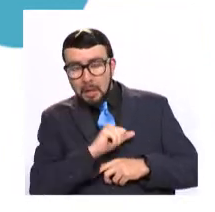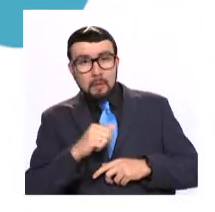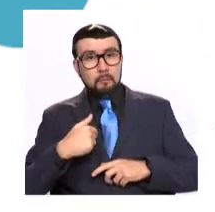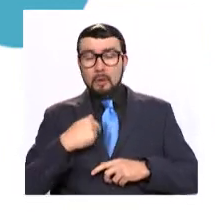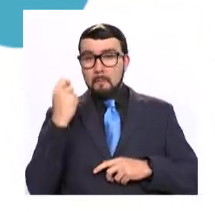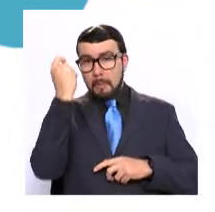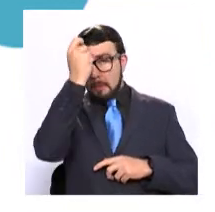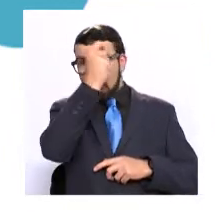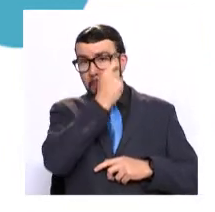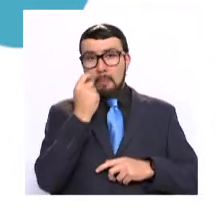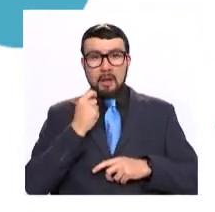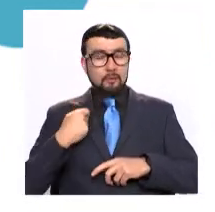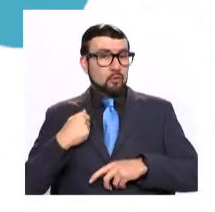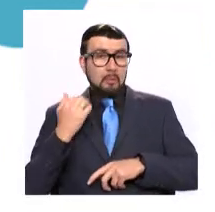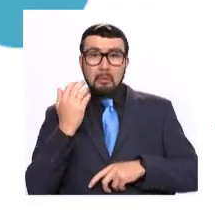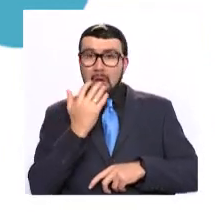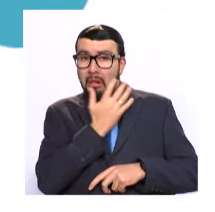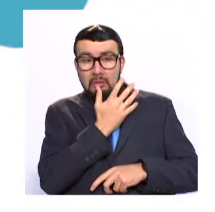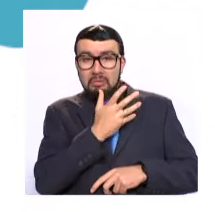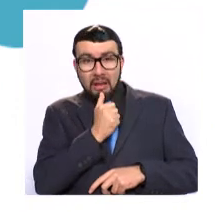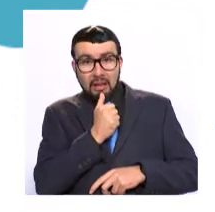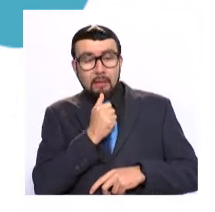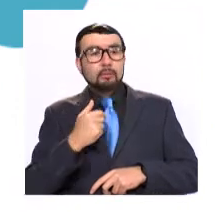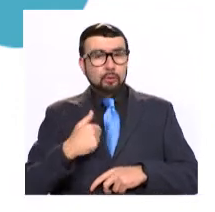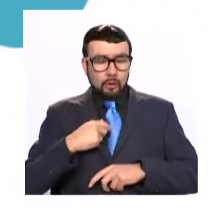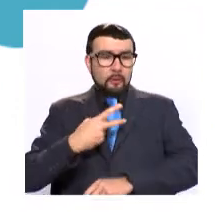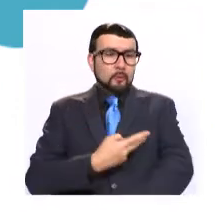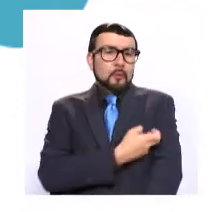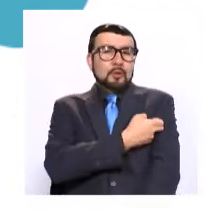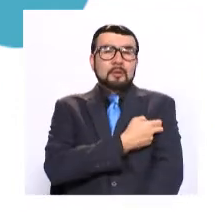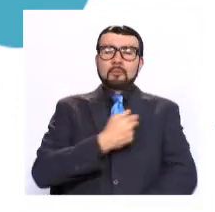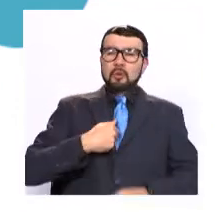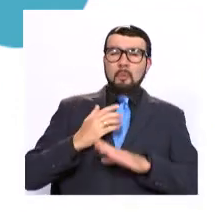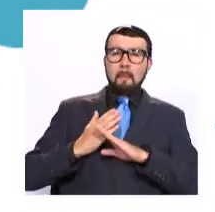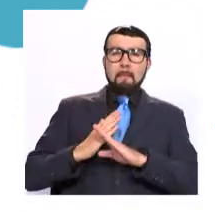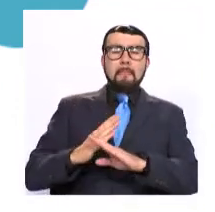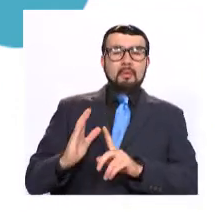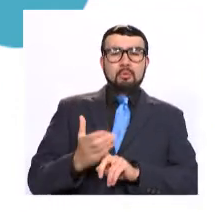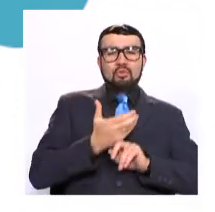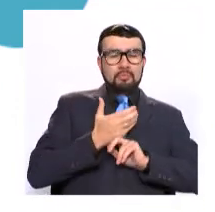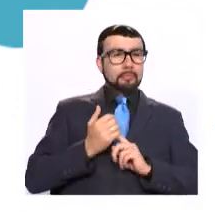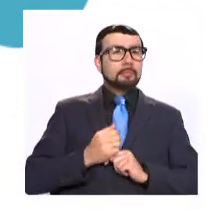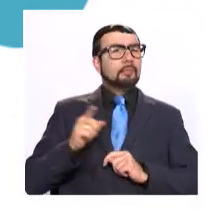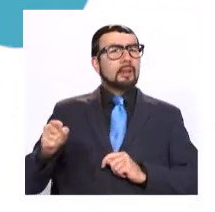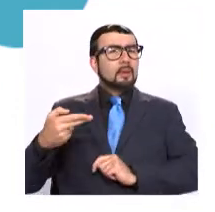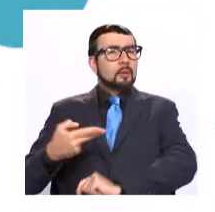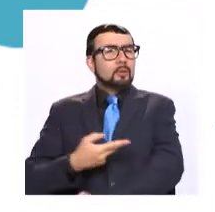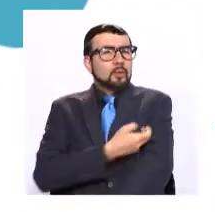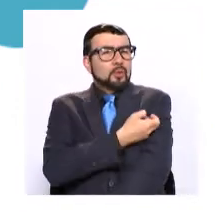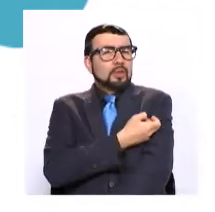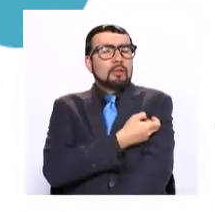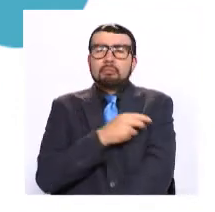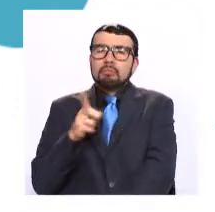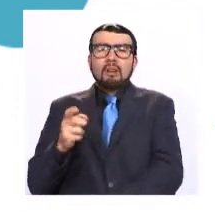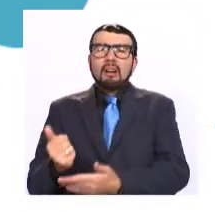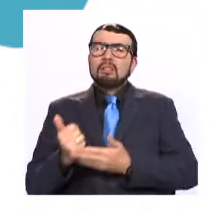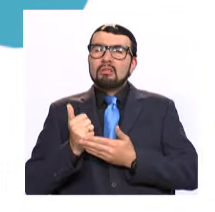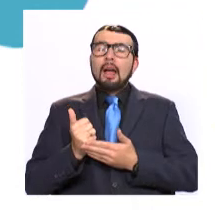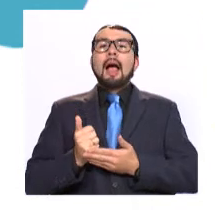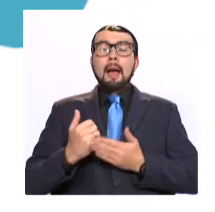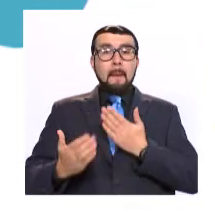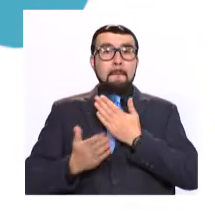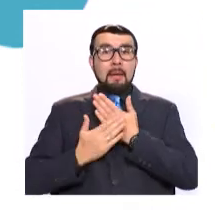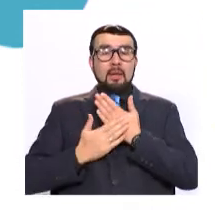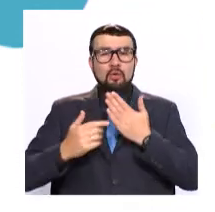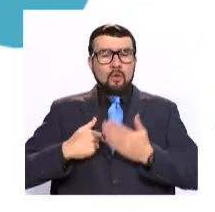varicela, mediante la vacuna yo puedo protegerme. ¿Qué nos están contando allí? Las vacunas nos están permitiendo fortalecer y reforzar para